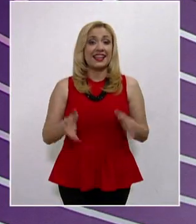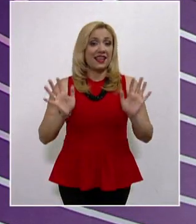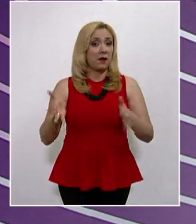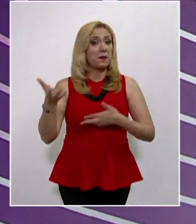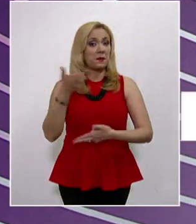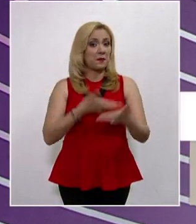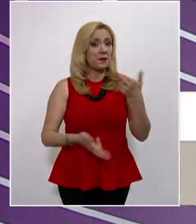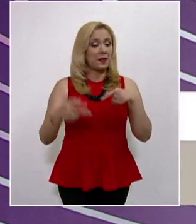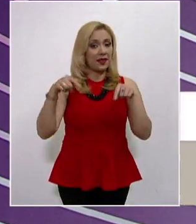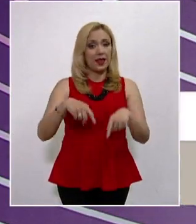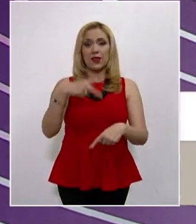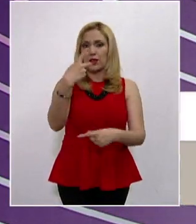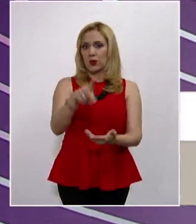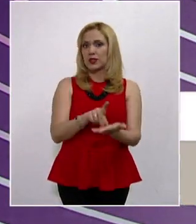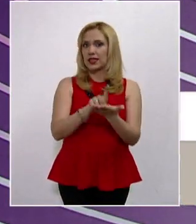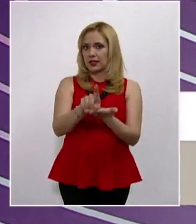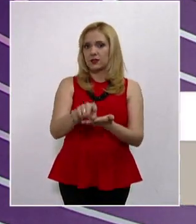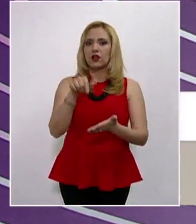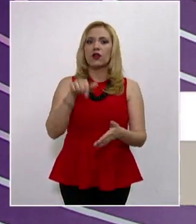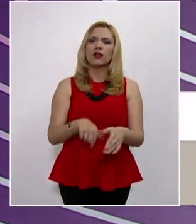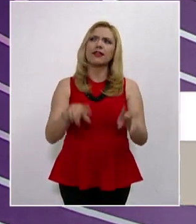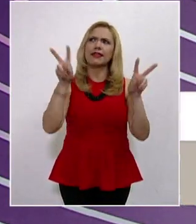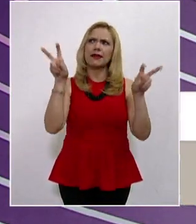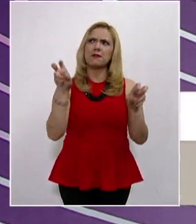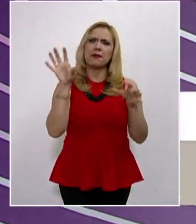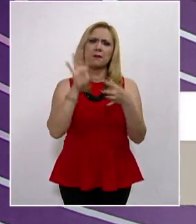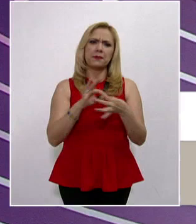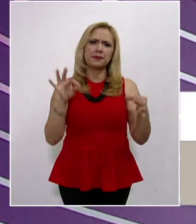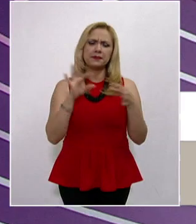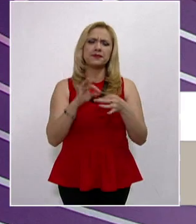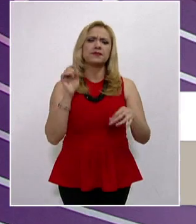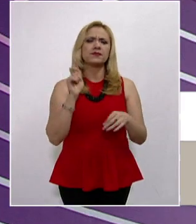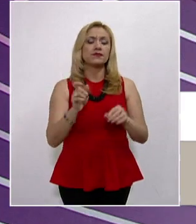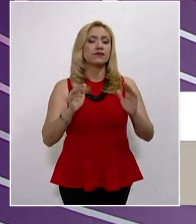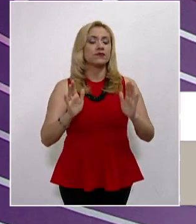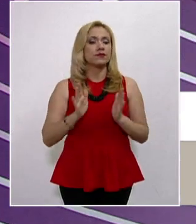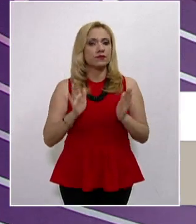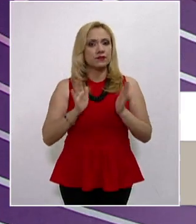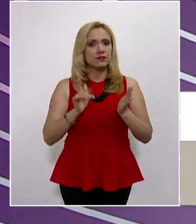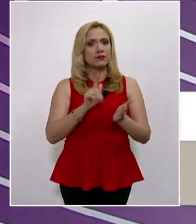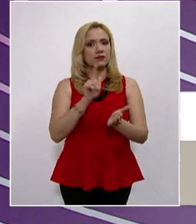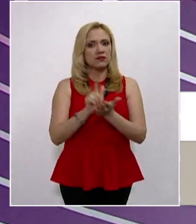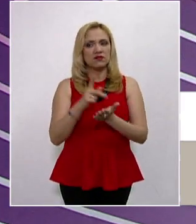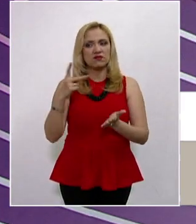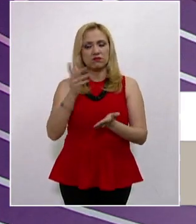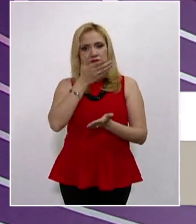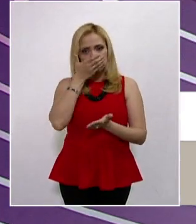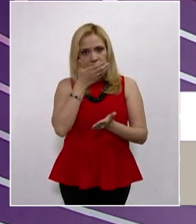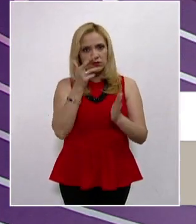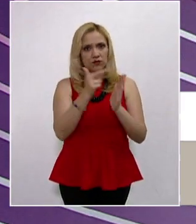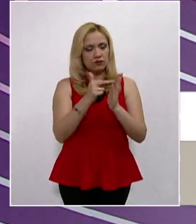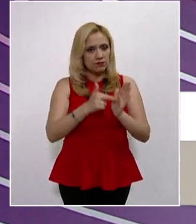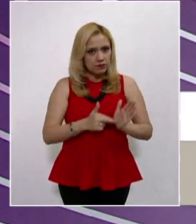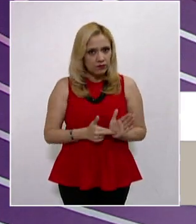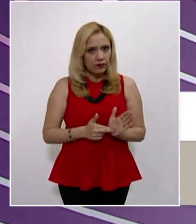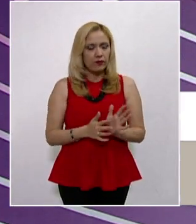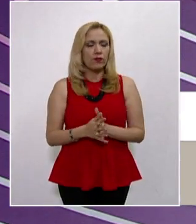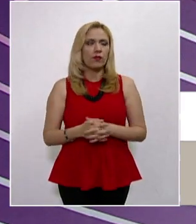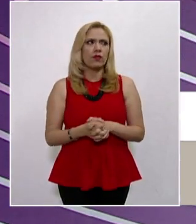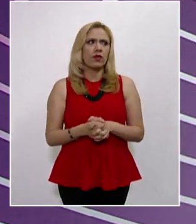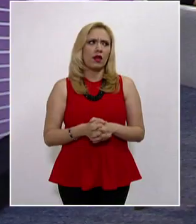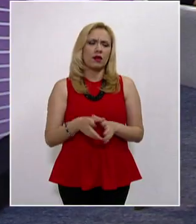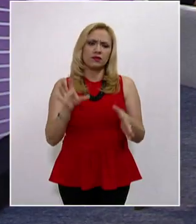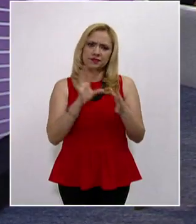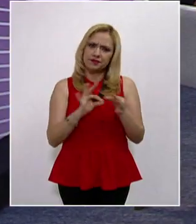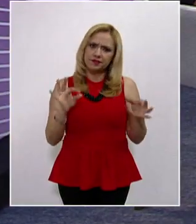Estamos de vuelta en Tus Derechos. Hoy estamos conversando sobre el fuero militar y su carácter restrictivo y excepcional.